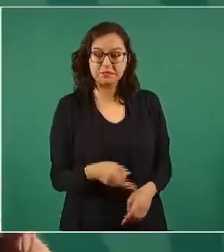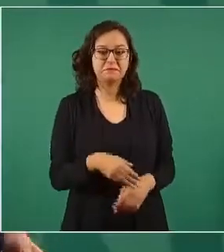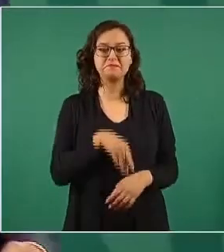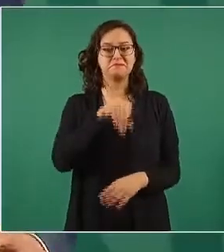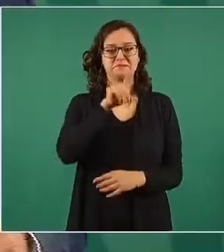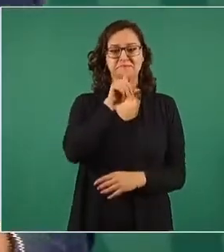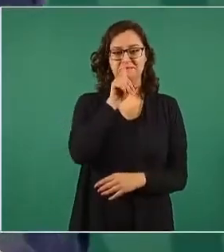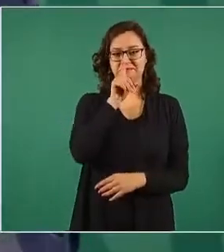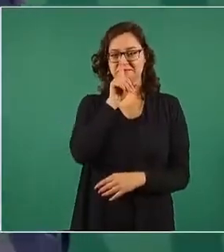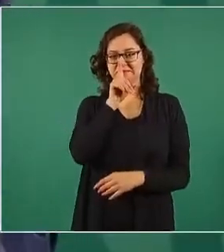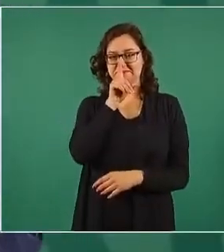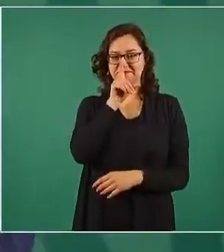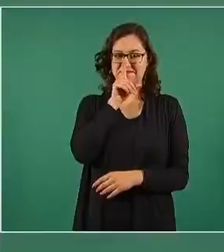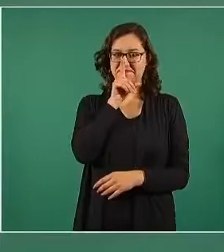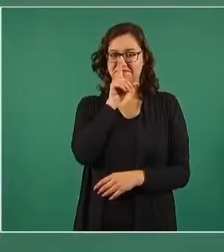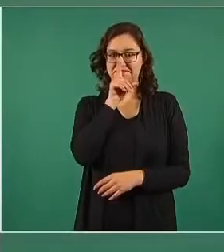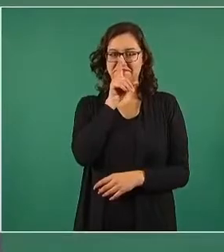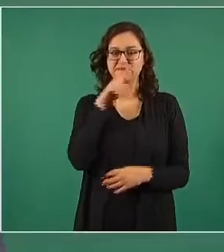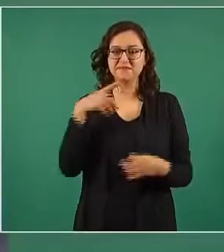recomendaron